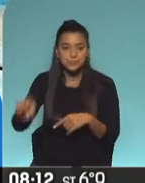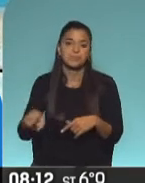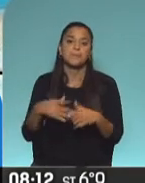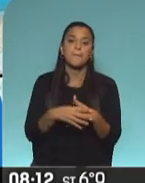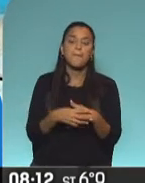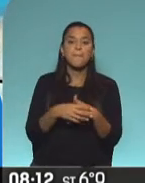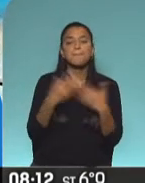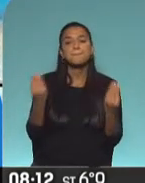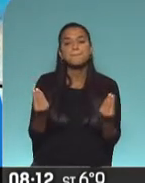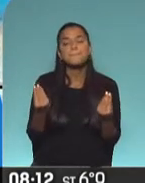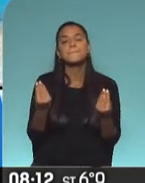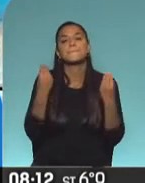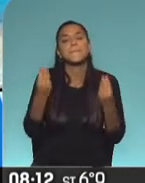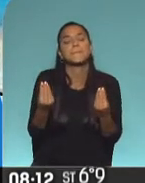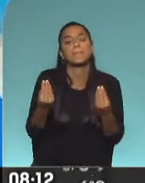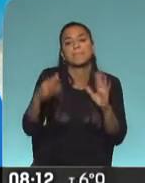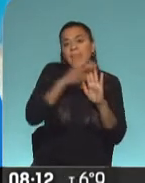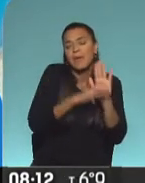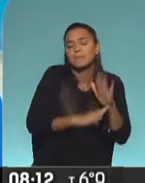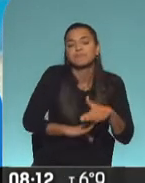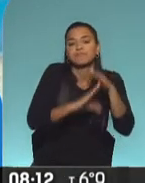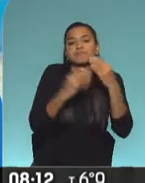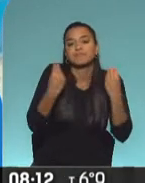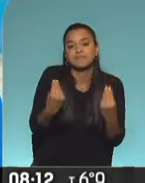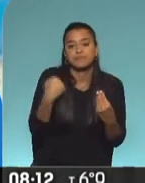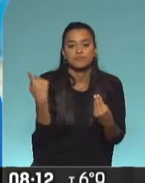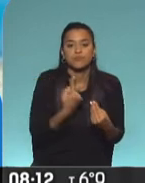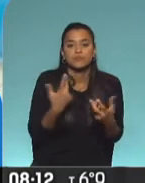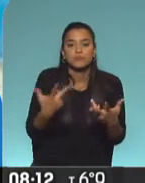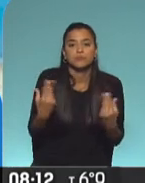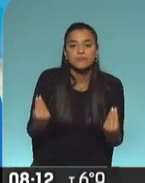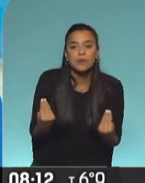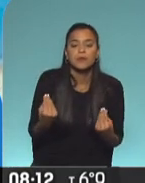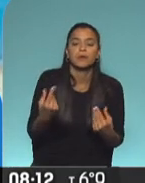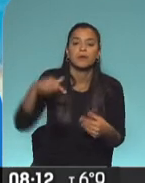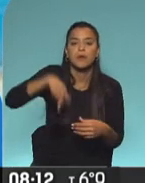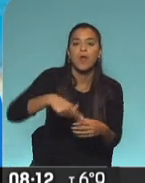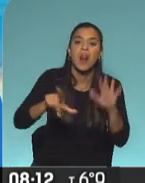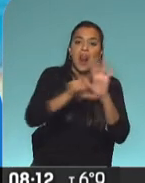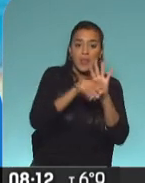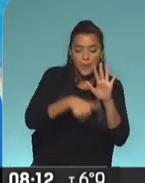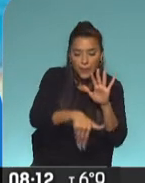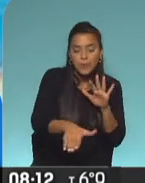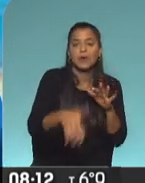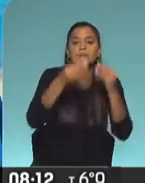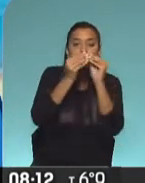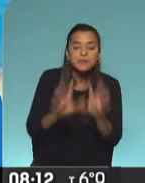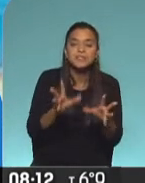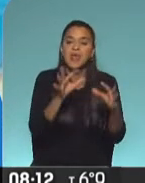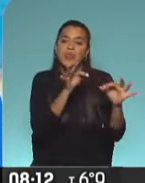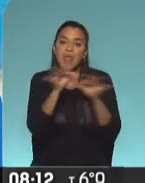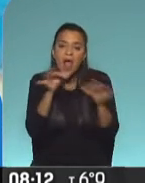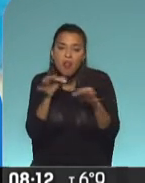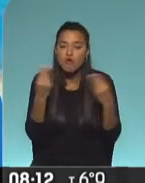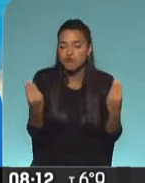parece. Bueno, ¿cuáles son los considerandos a priori que estamos diciendo de esto que va a tener que ser una ley y un comienzo de un diálogo en